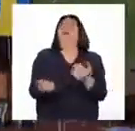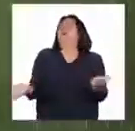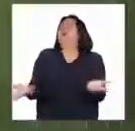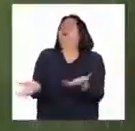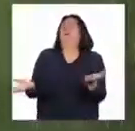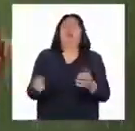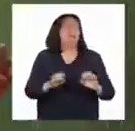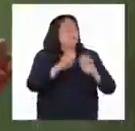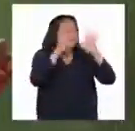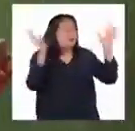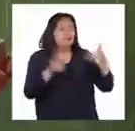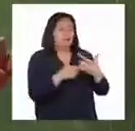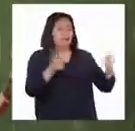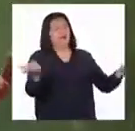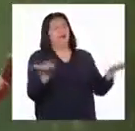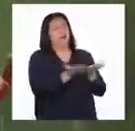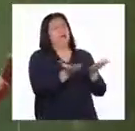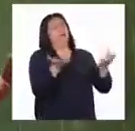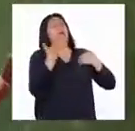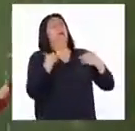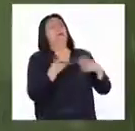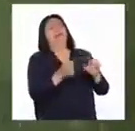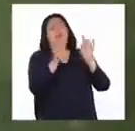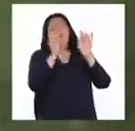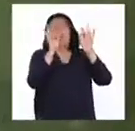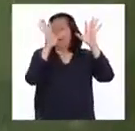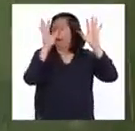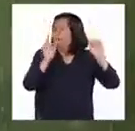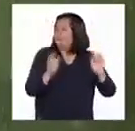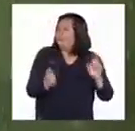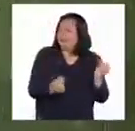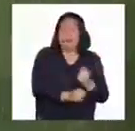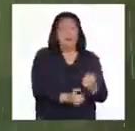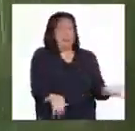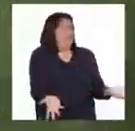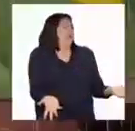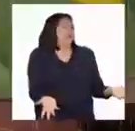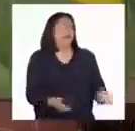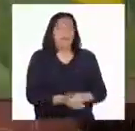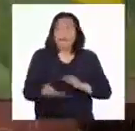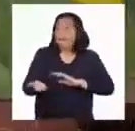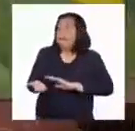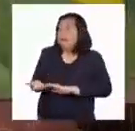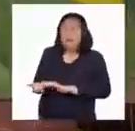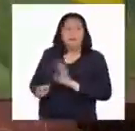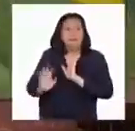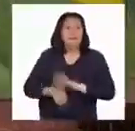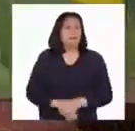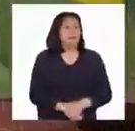un día libre en la escuela y yo odio lo absurdo. Con permiso.